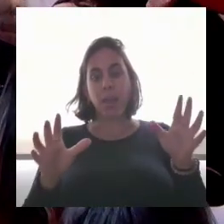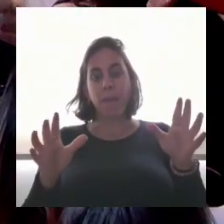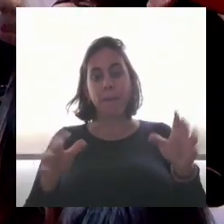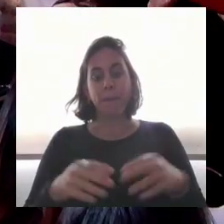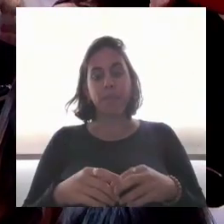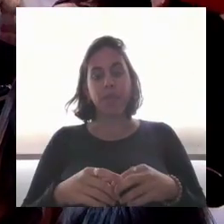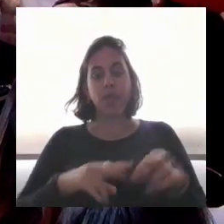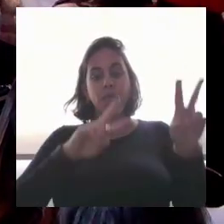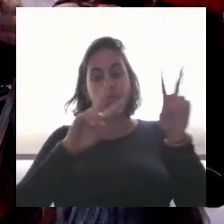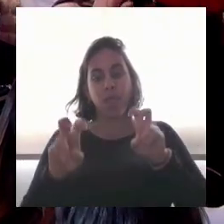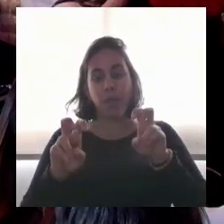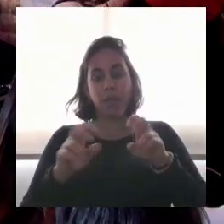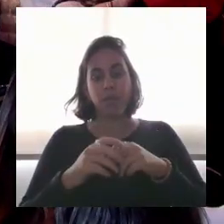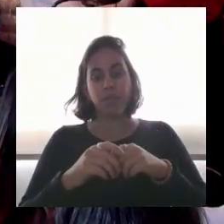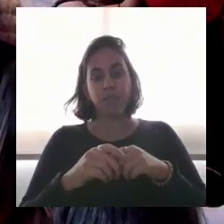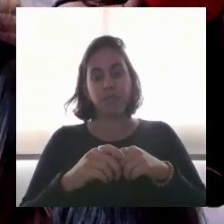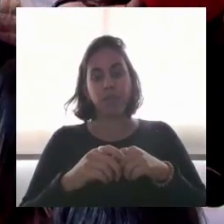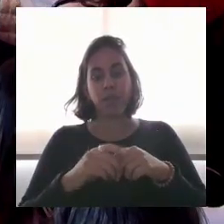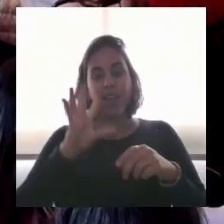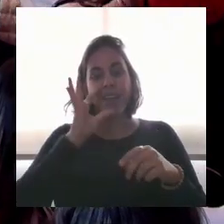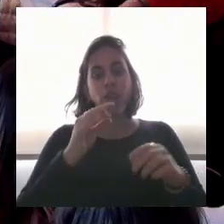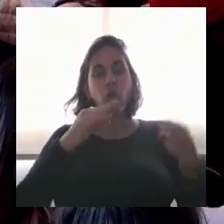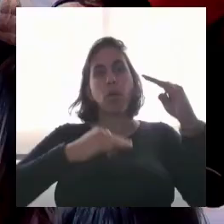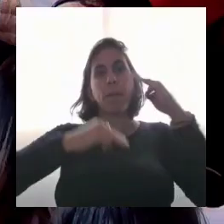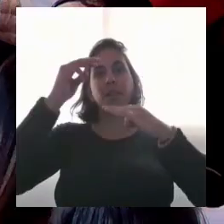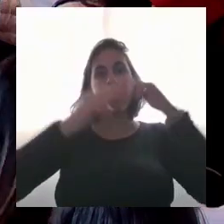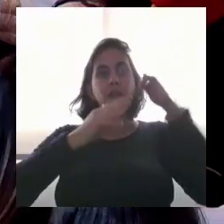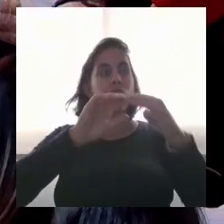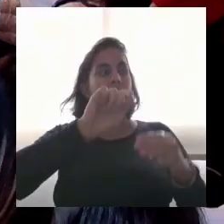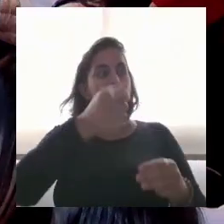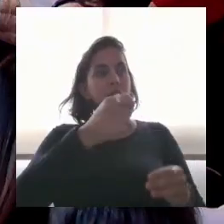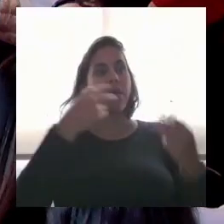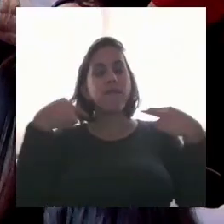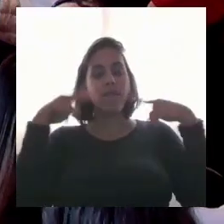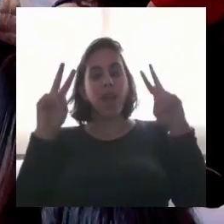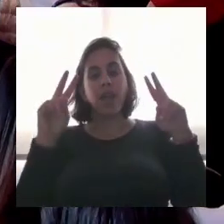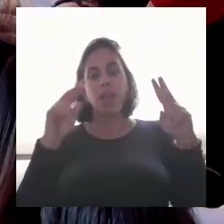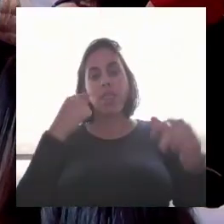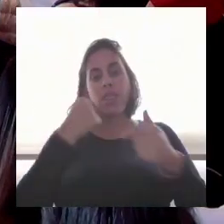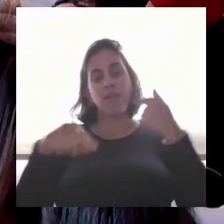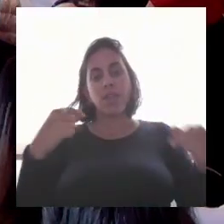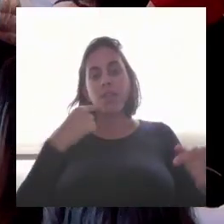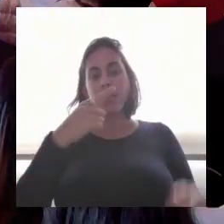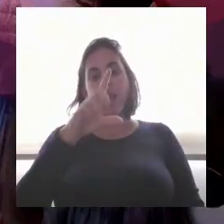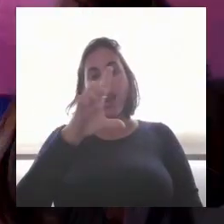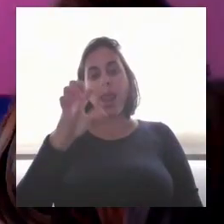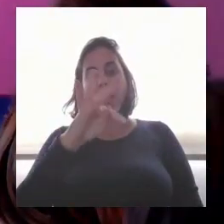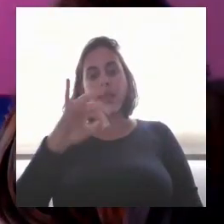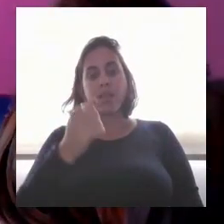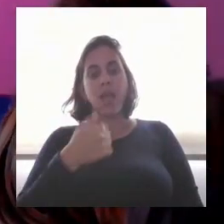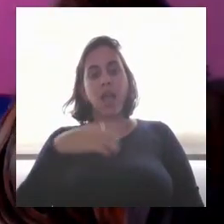temática. Creo que en esto de las metáforas de la llave, del viaje y tal, me gustó algo que dijo Leticia de la lectura como un acto